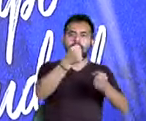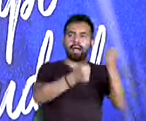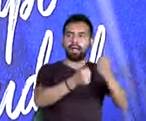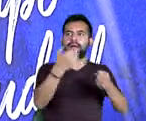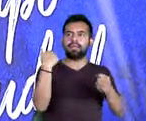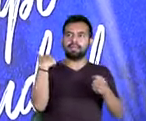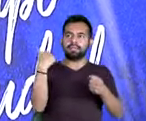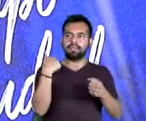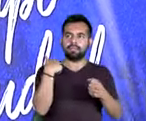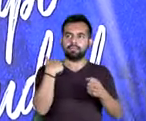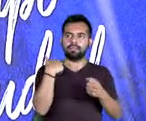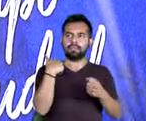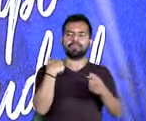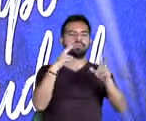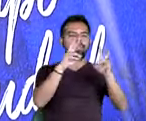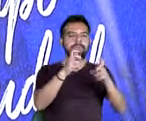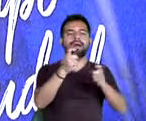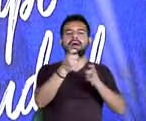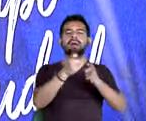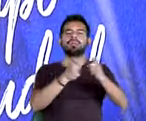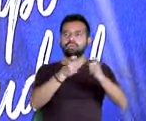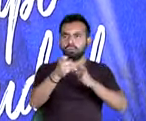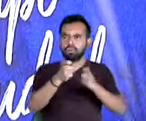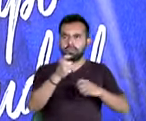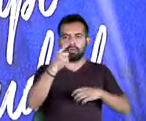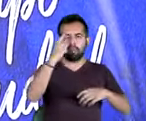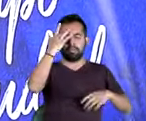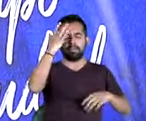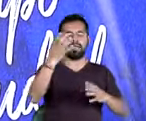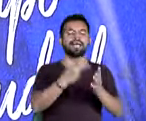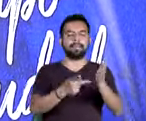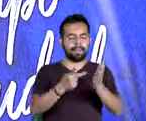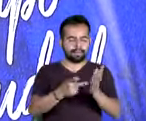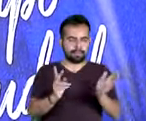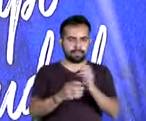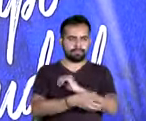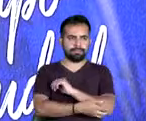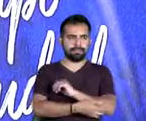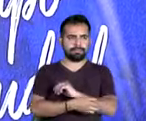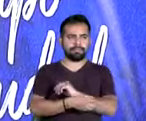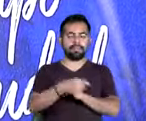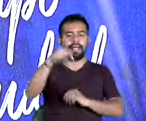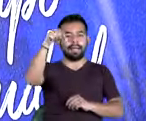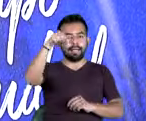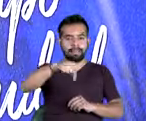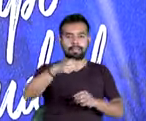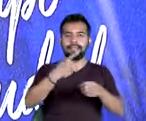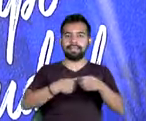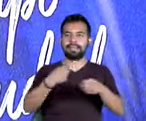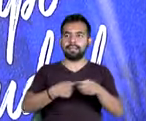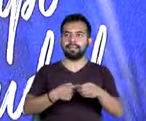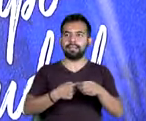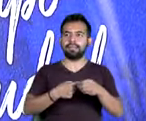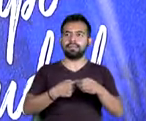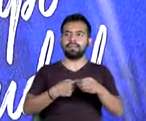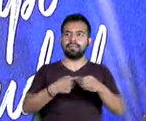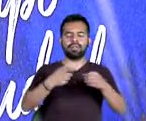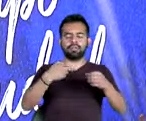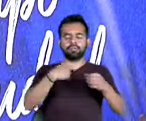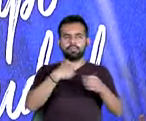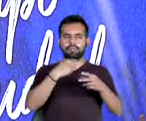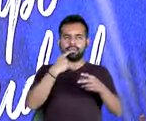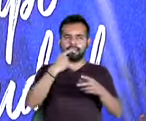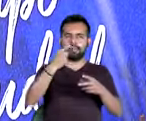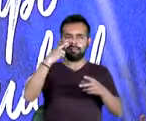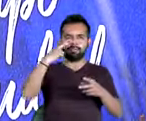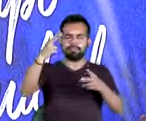mucho más fácil tareas de control, ¿sí? Fíjese lo que pasa. Y Quito, yo les pido a Quito que miremos al mundo, hacia arriba.